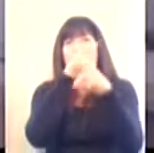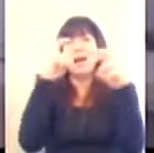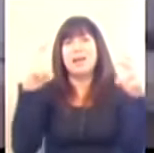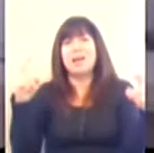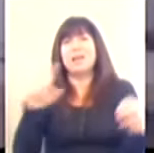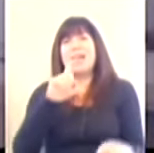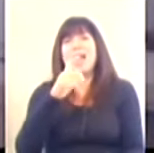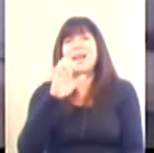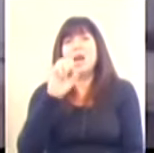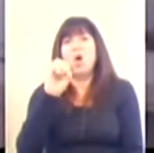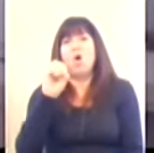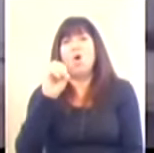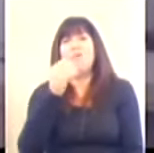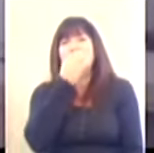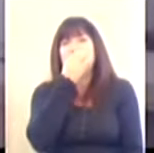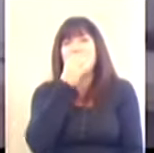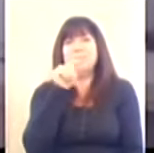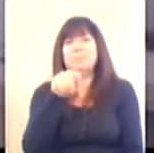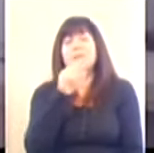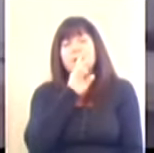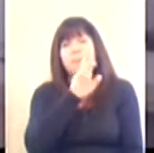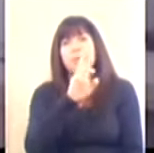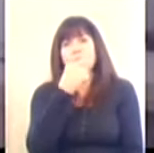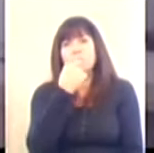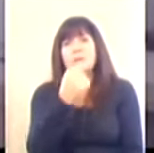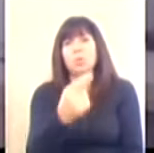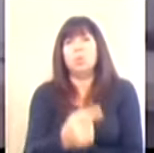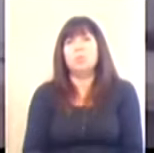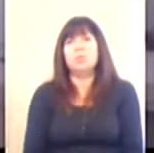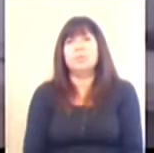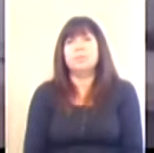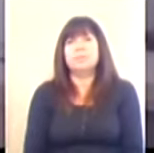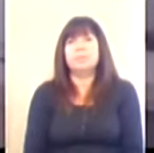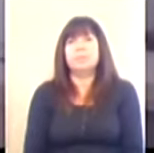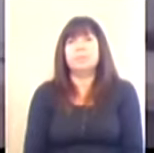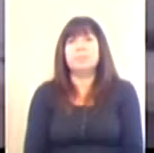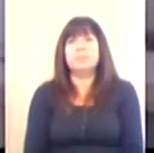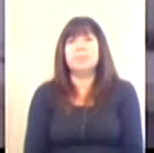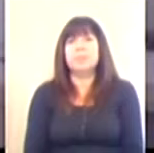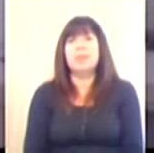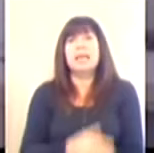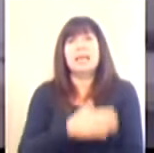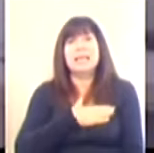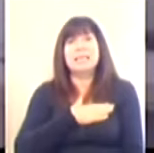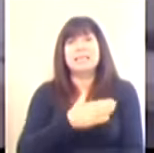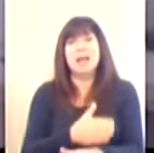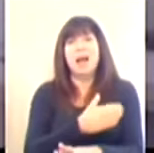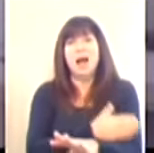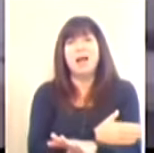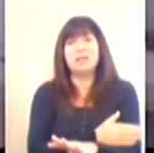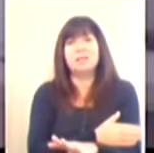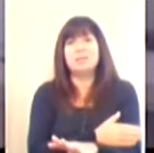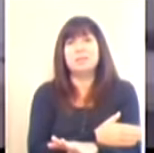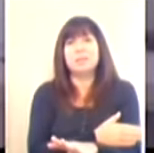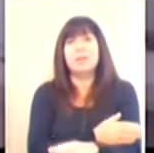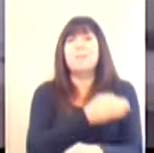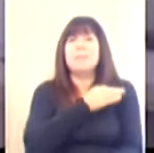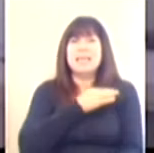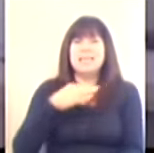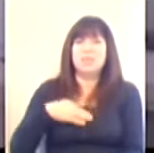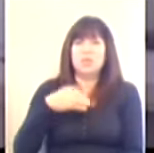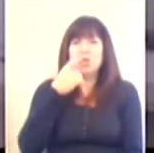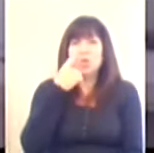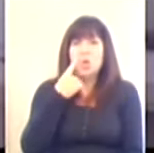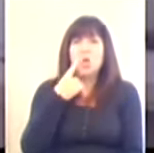verde. Entonces, respondo con eso las preguntas de Dylan Castro y Cristian García. Y quisiera, antes de dejar con el ministro para